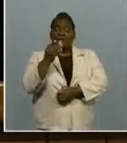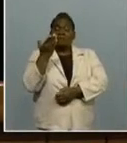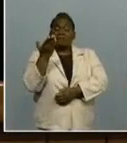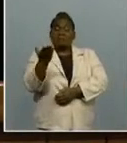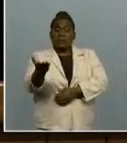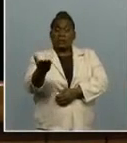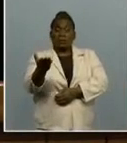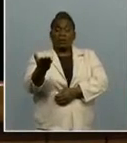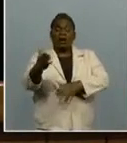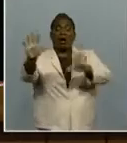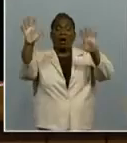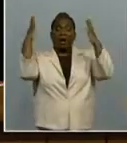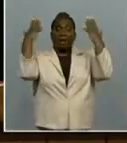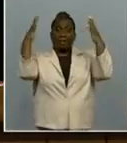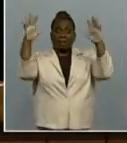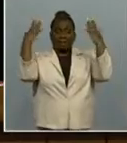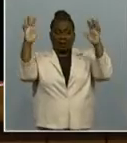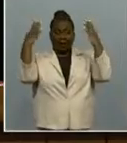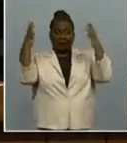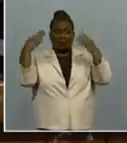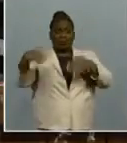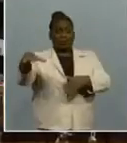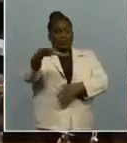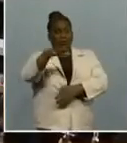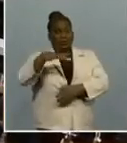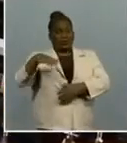un fuerte aplauso para ellos